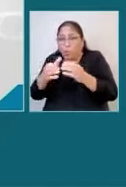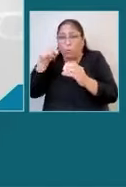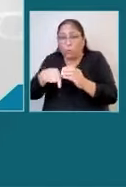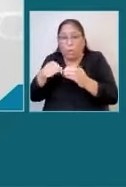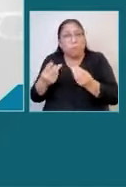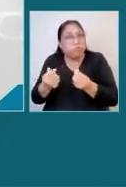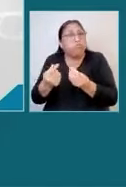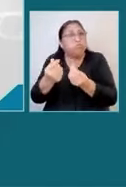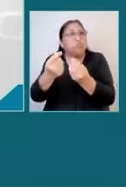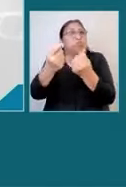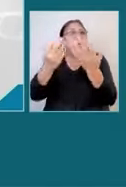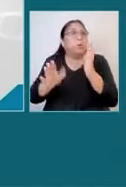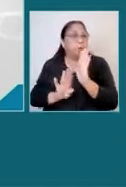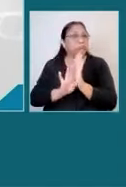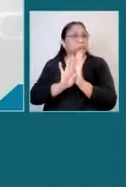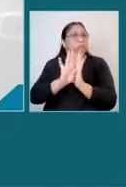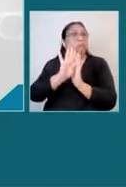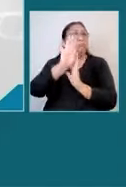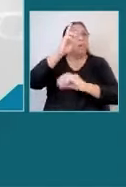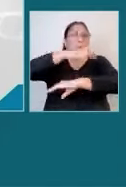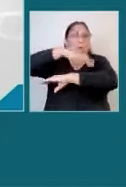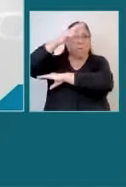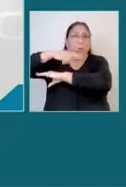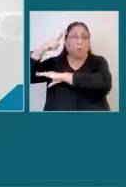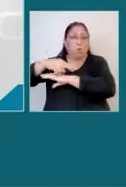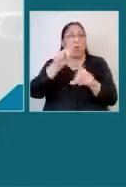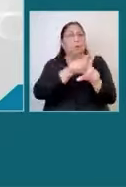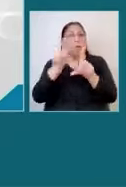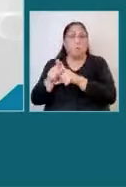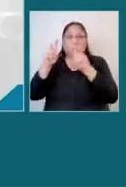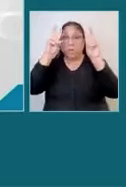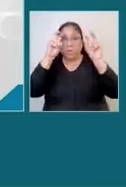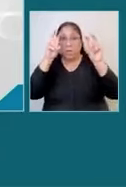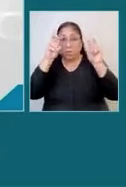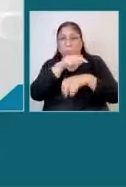están moviendo. A nivel regional también se está moviendo el tema.